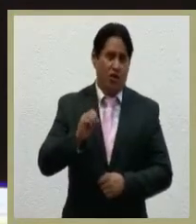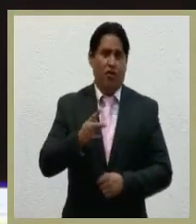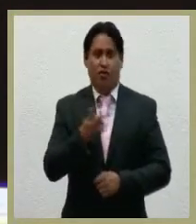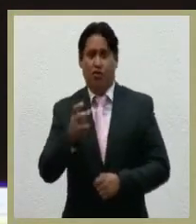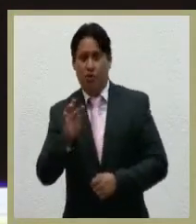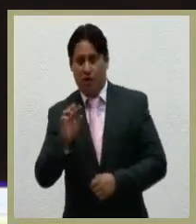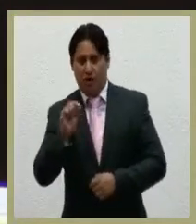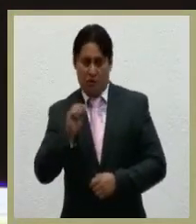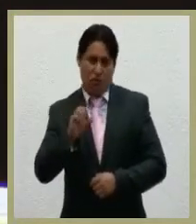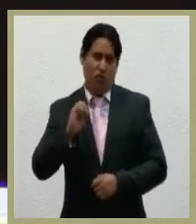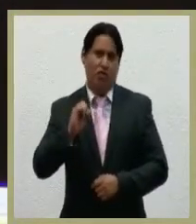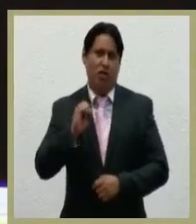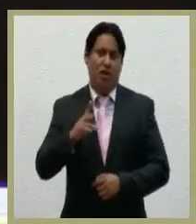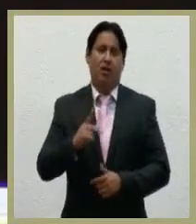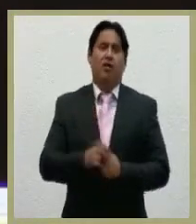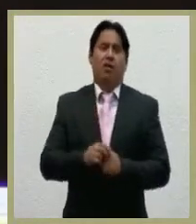240.00,